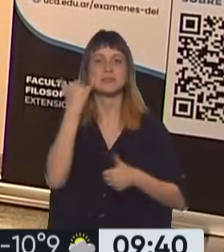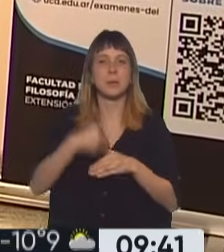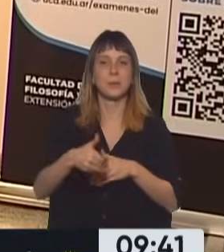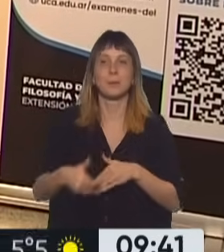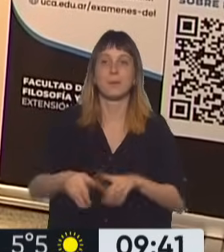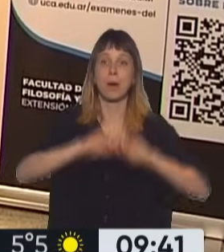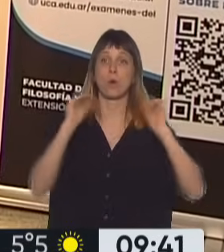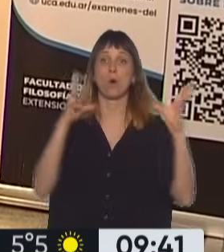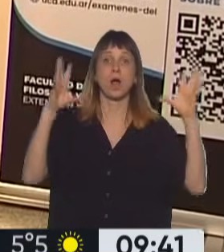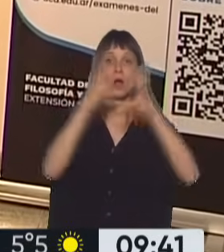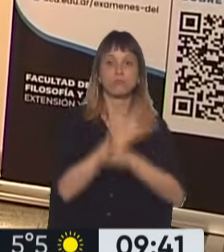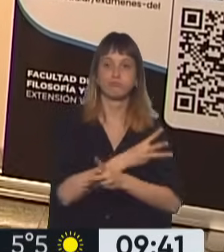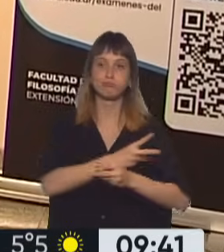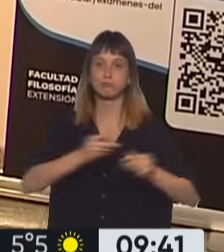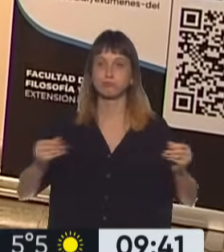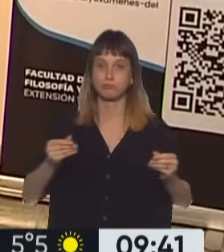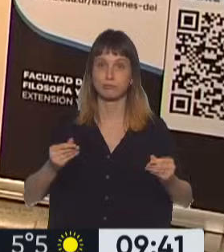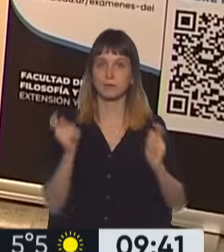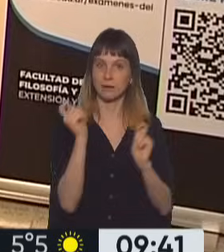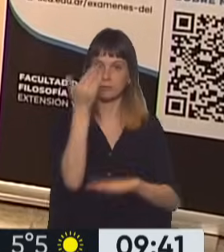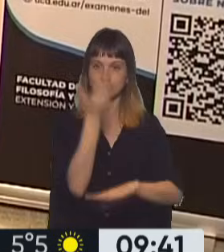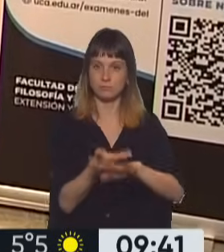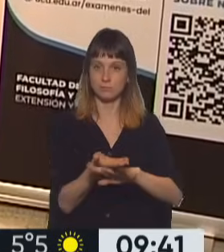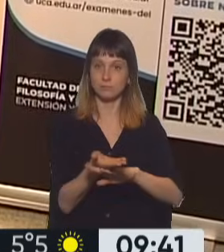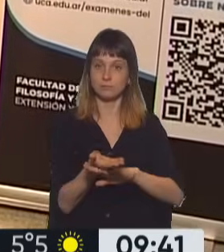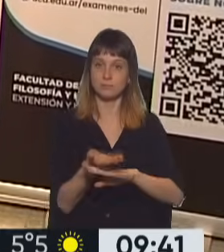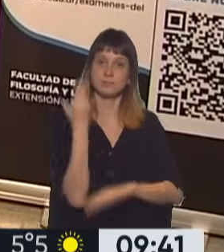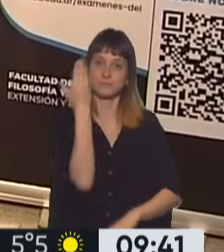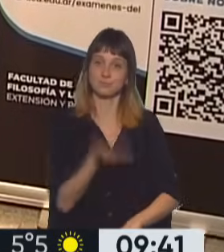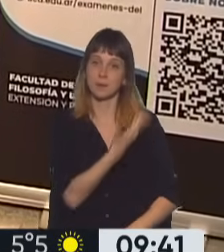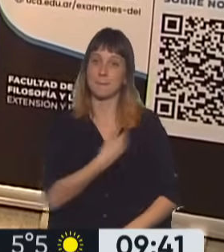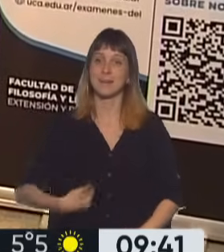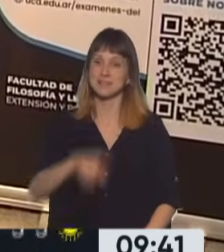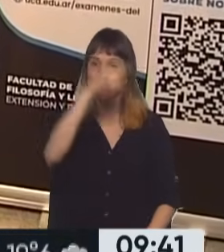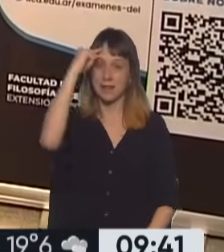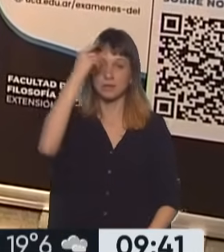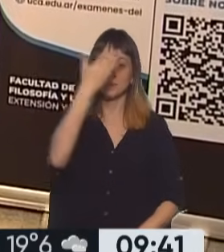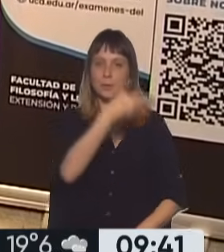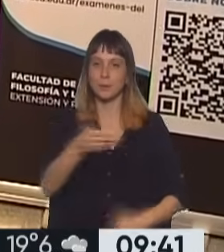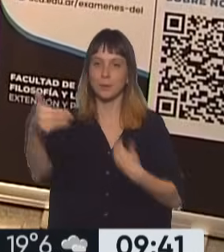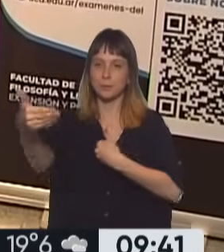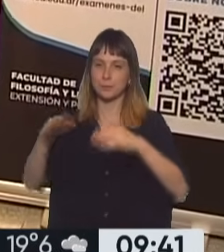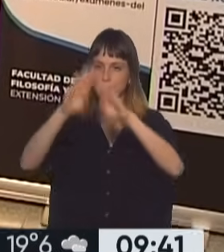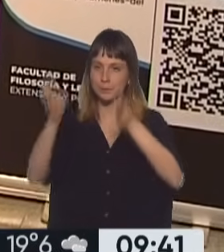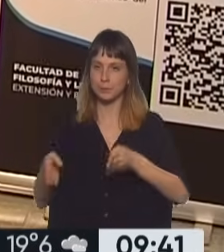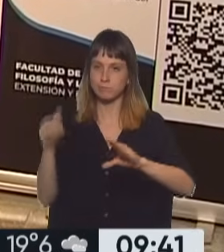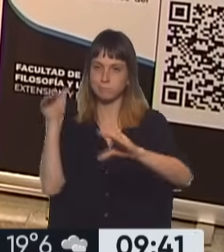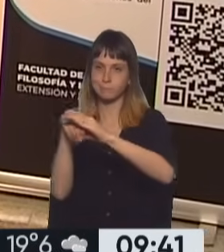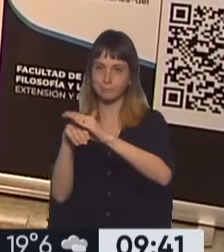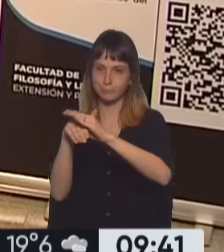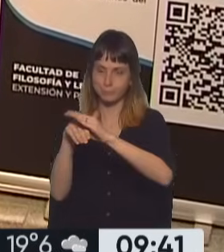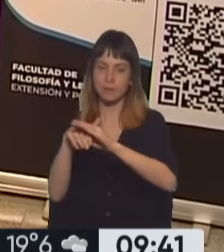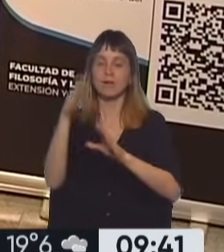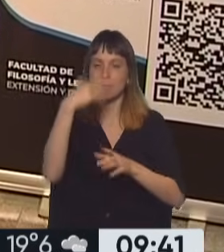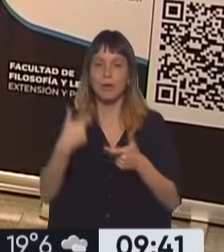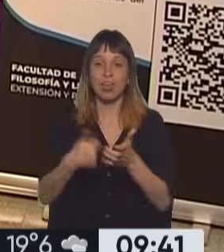del cuarto oscuro el presidente de la Nación con el voto en el sobre y depositará su sobre, por supuesto, en la urna. Devolverán